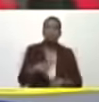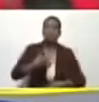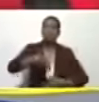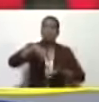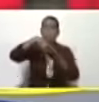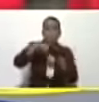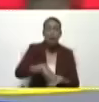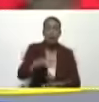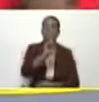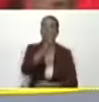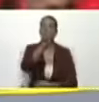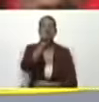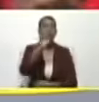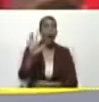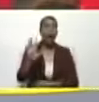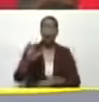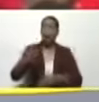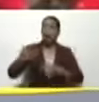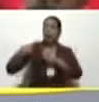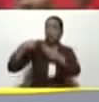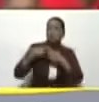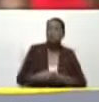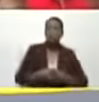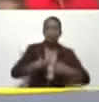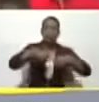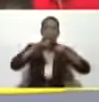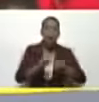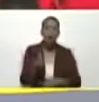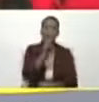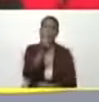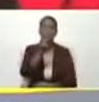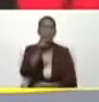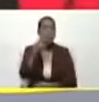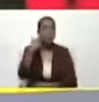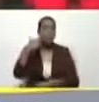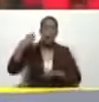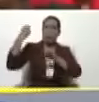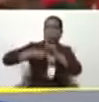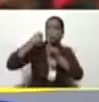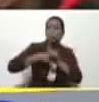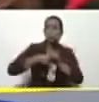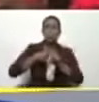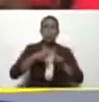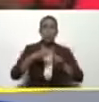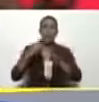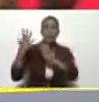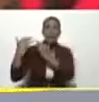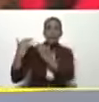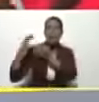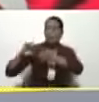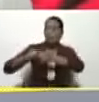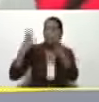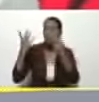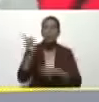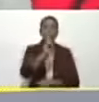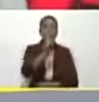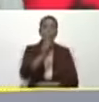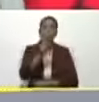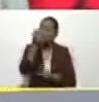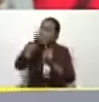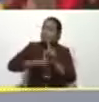vencieron nunca dejamos que nos vencieran nunca dejamos que nos mataran la esperanza